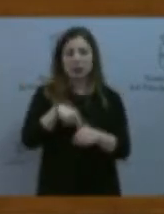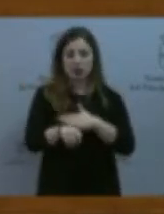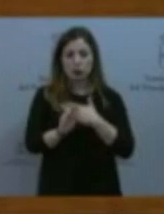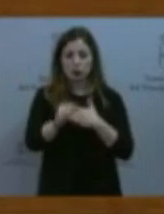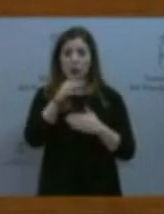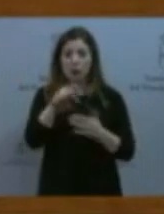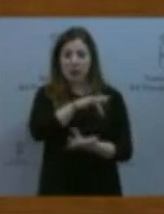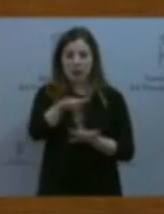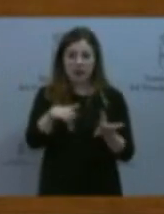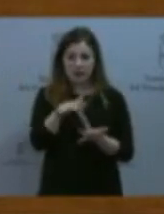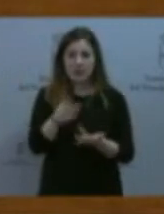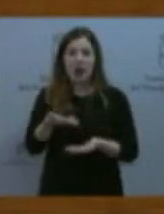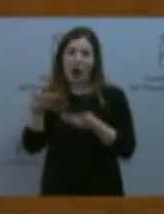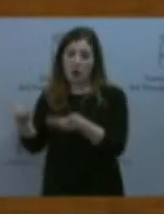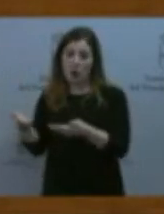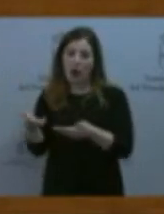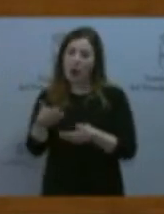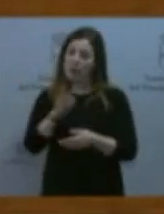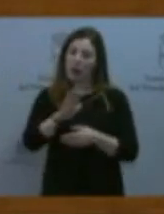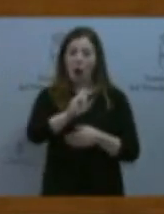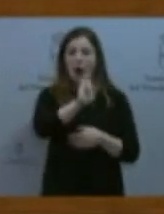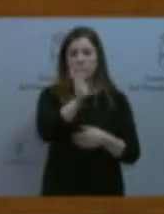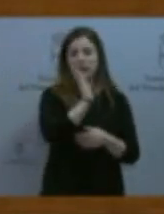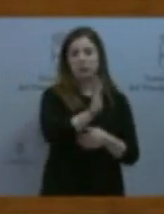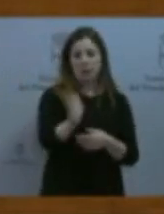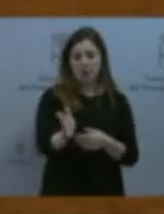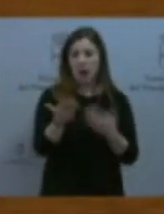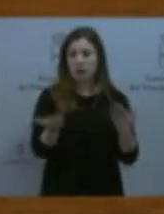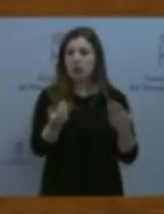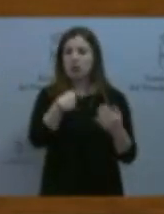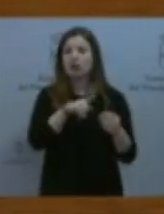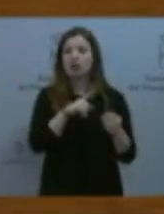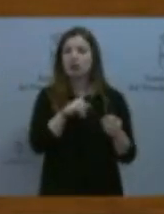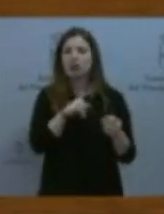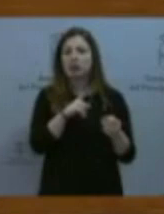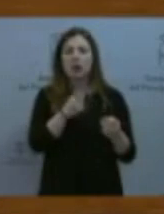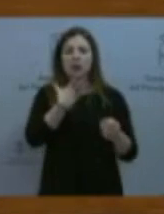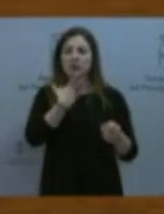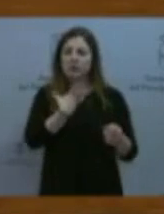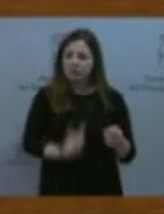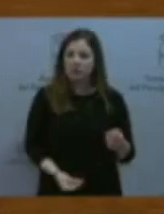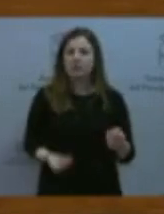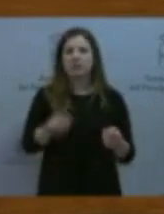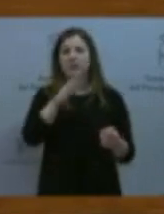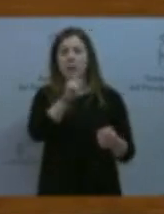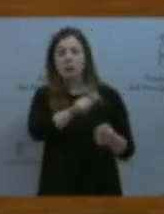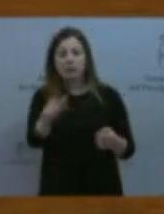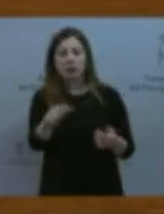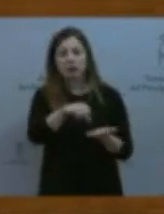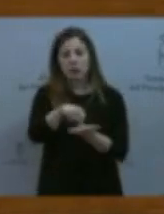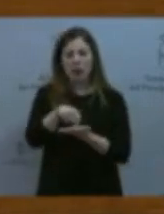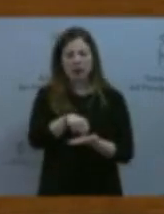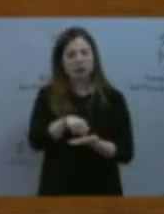conscientes, llena de desánimo y de desafección al pueblo asturiano. En este contexto, es un ejercicio